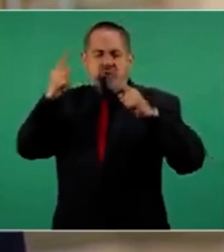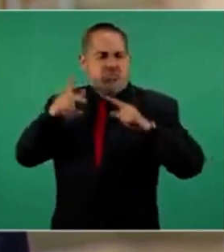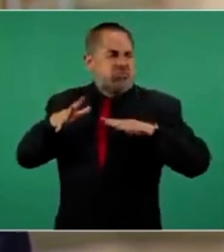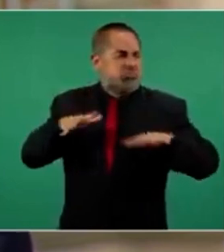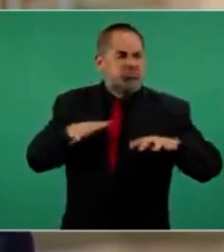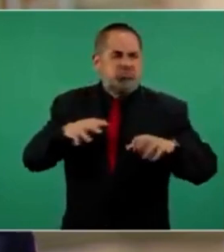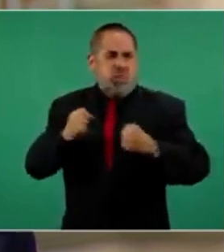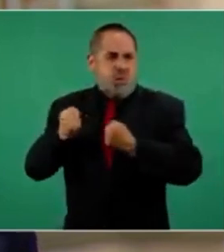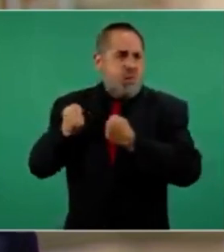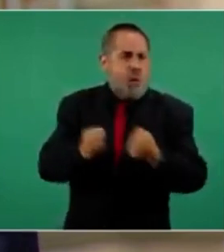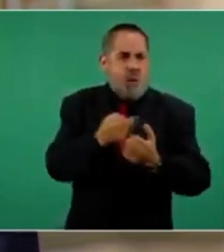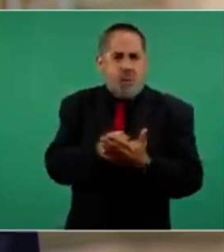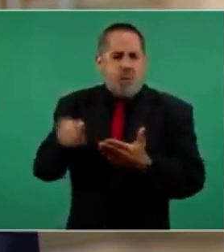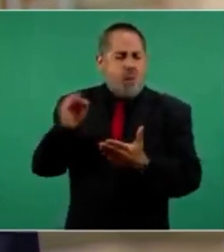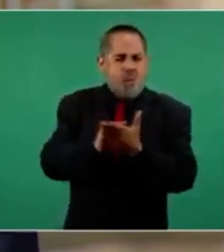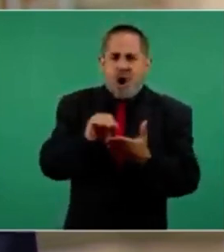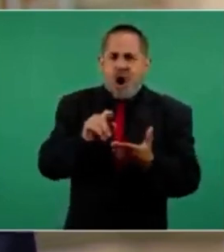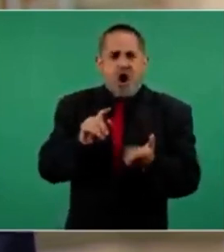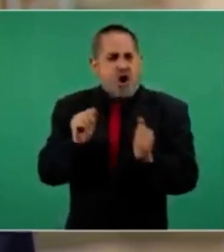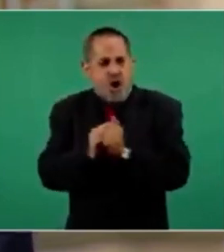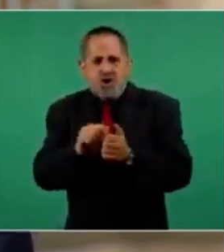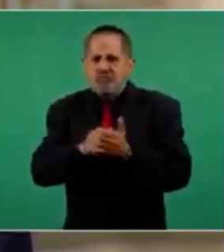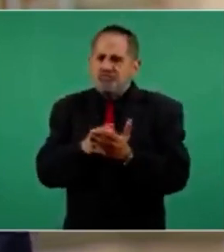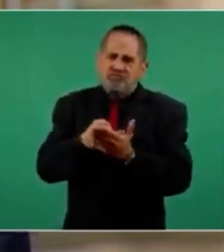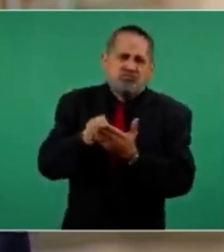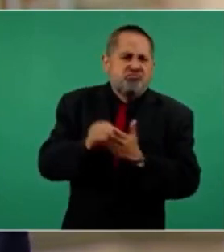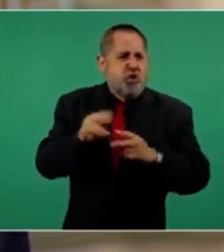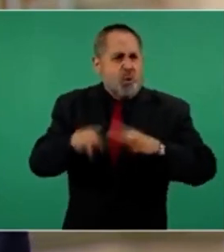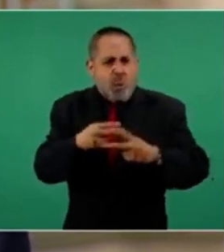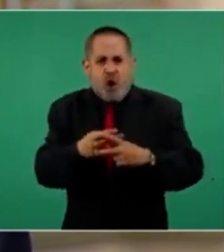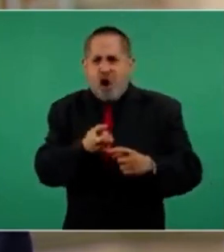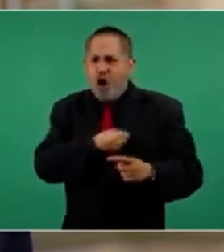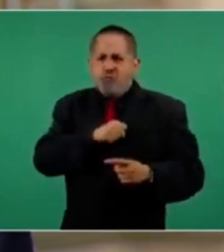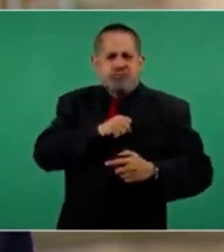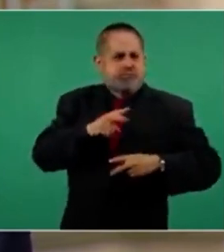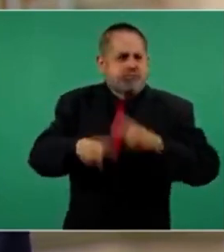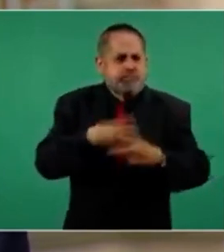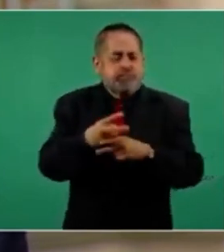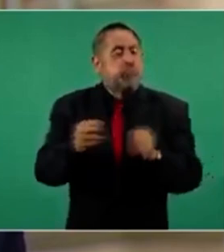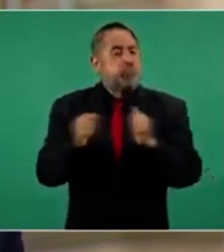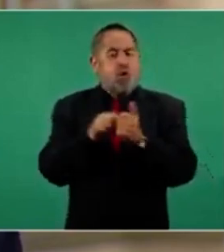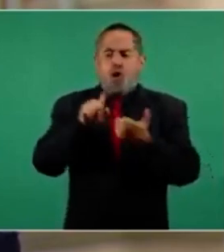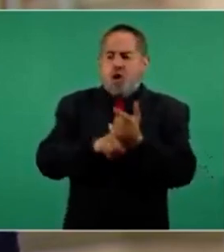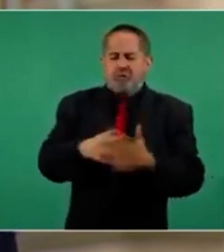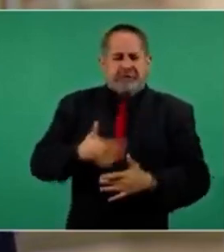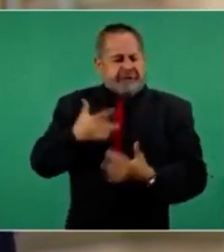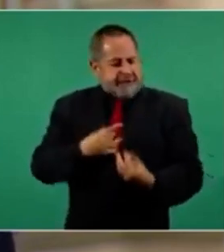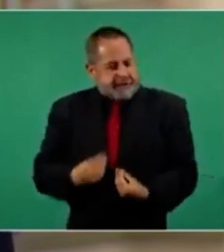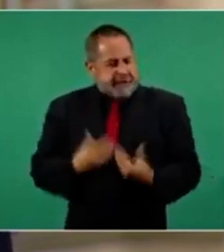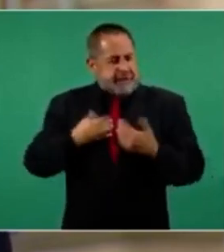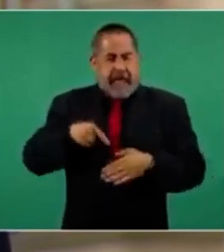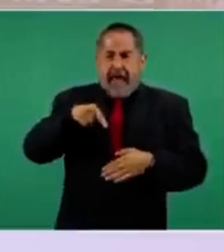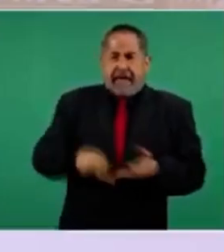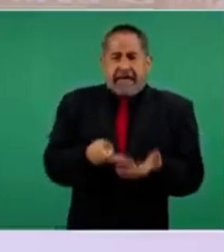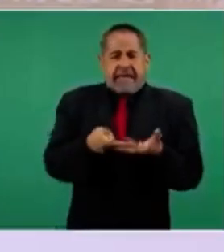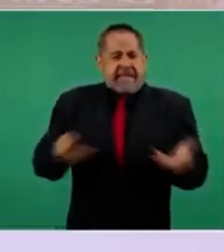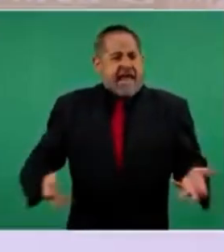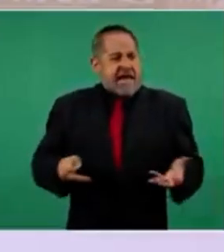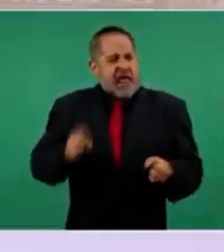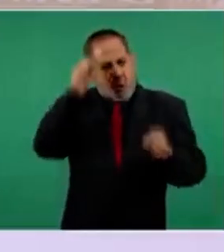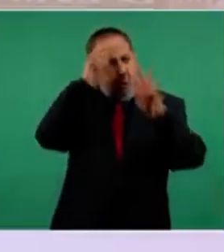del trabajo en la mejilla, el alma indómita que chispeaba al rescoldo en las cenizas de Cuauhtémoc,